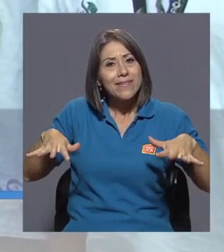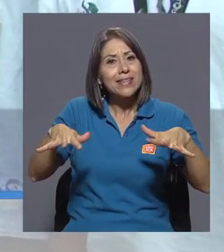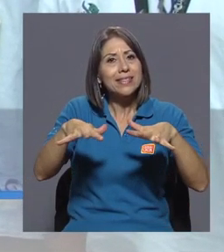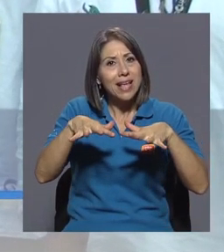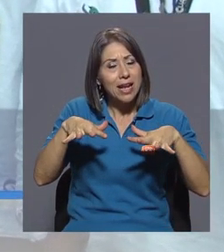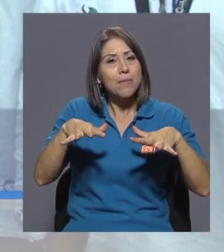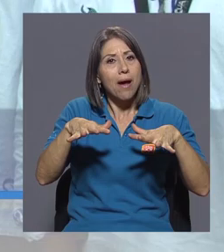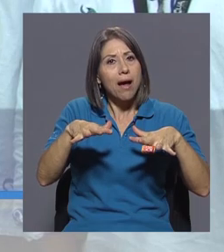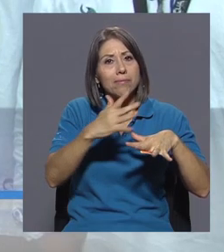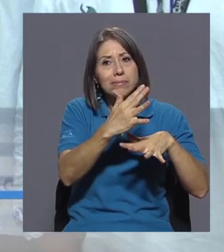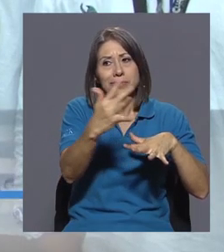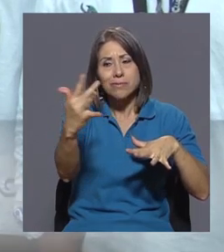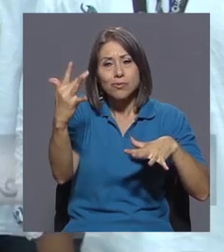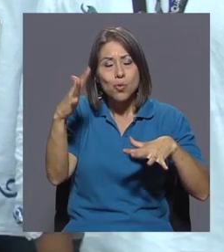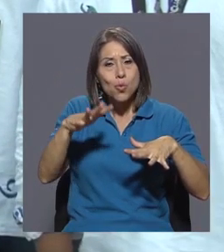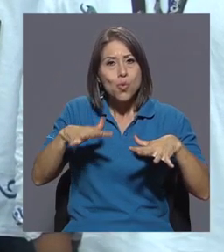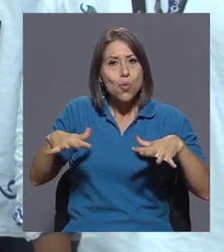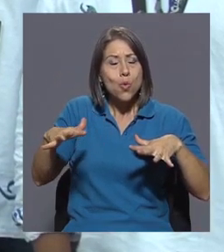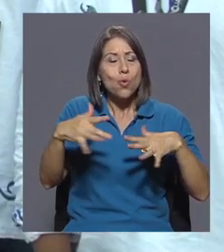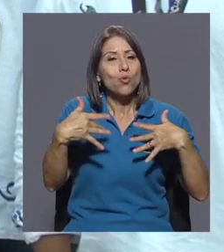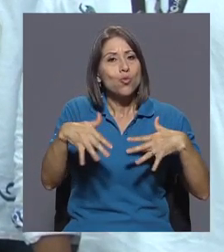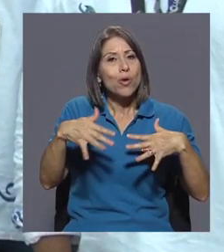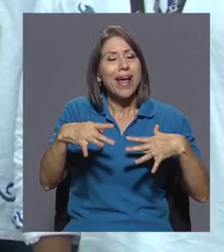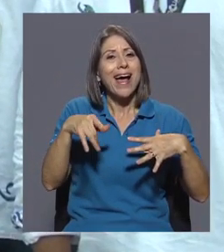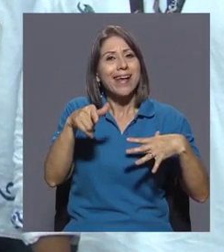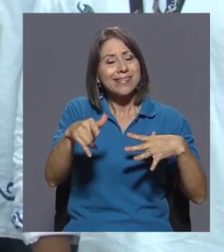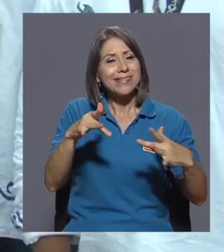tierra, ¿ya? Y conectarnos así con